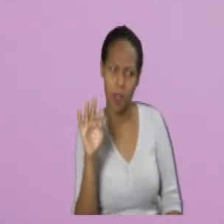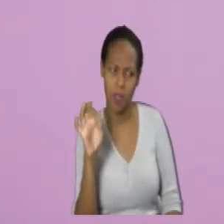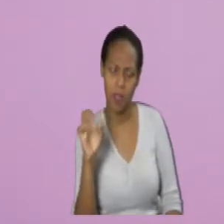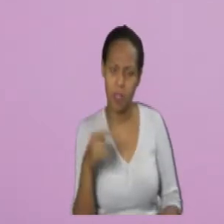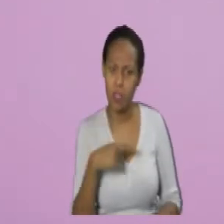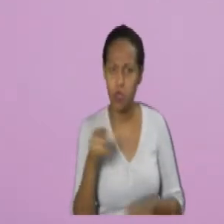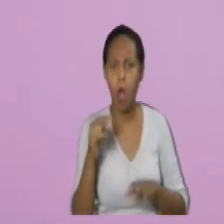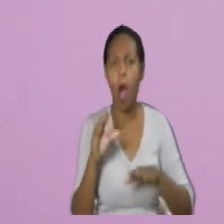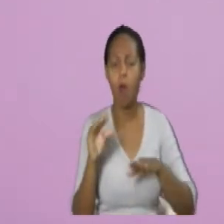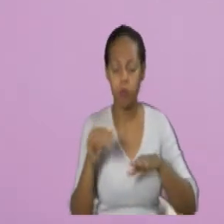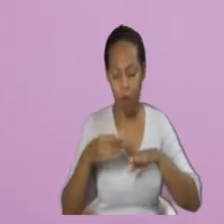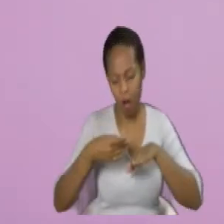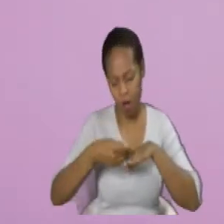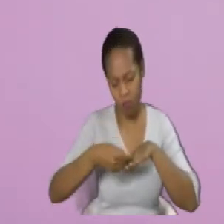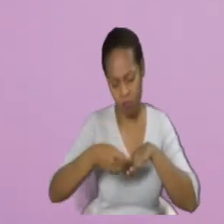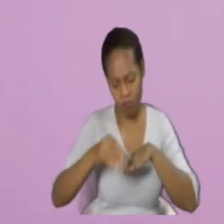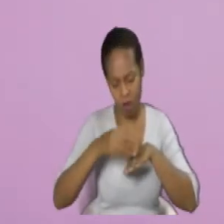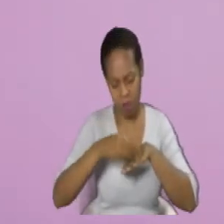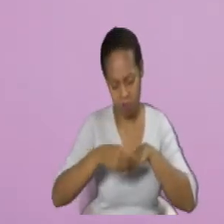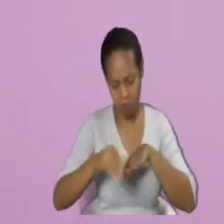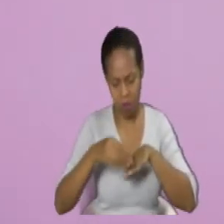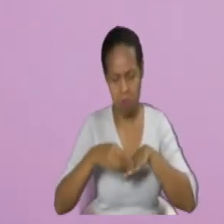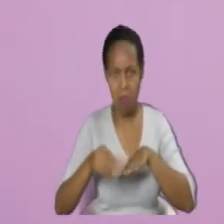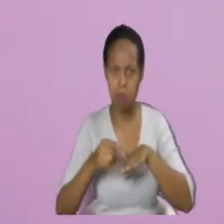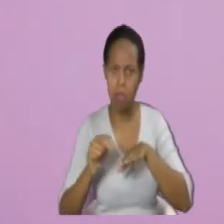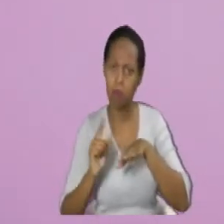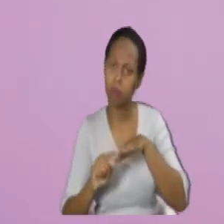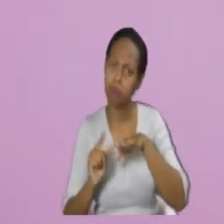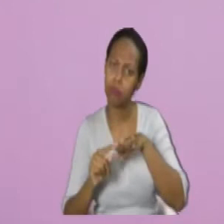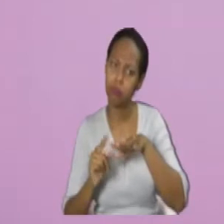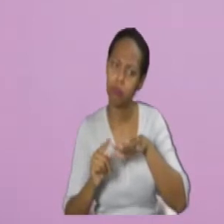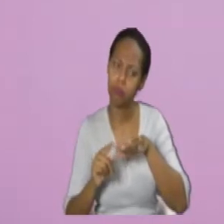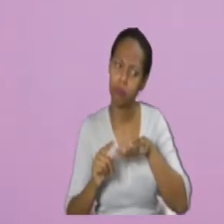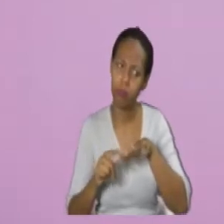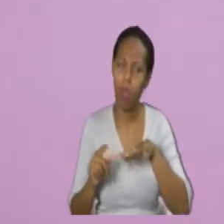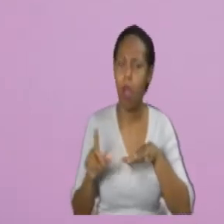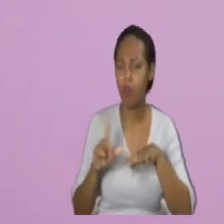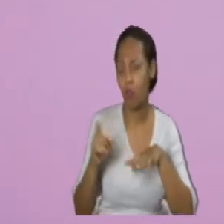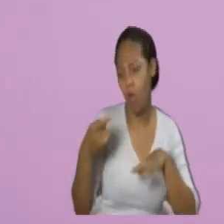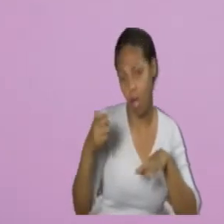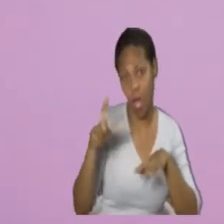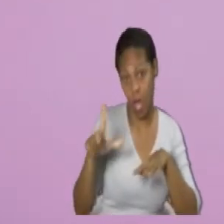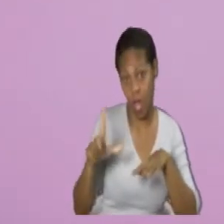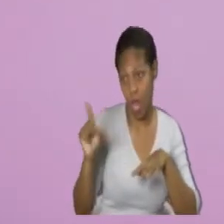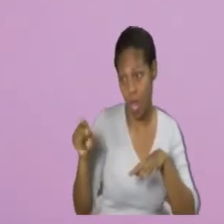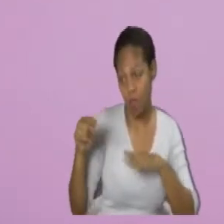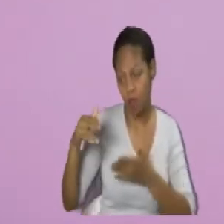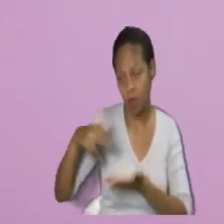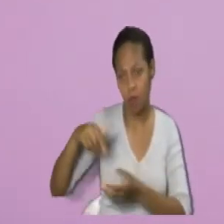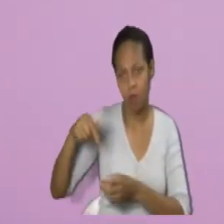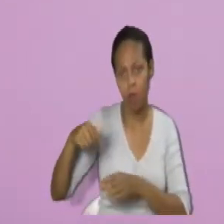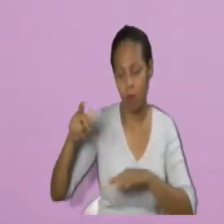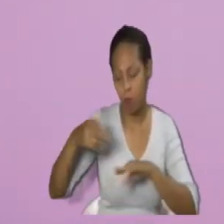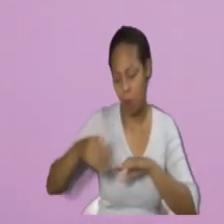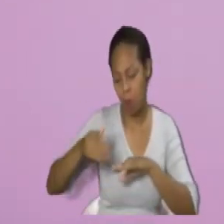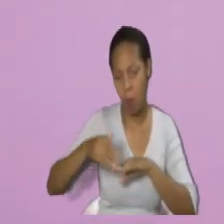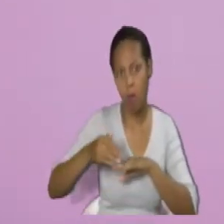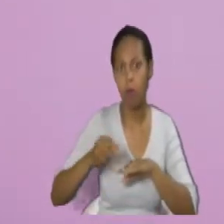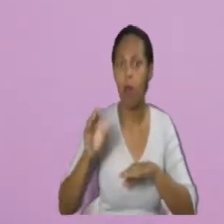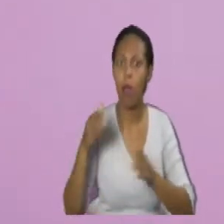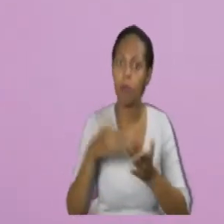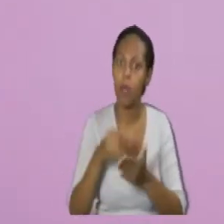uña y gracias a esto, a que son en gel, tienen una duración hasta de 21